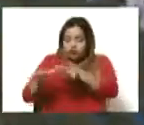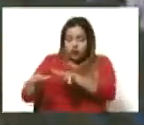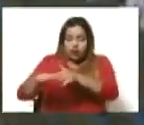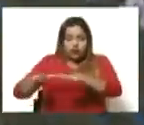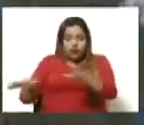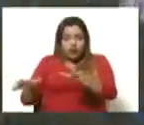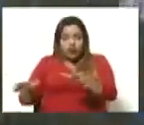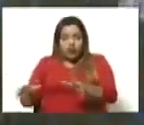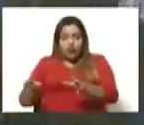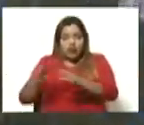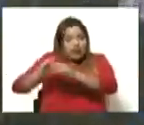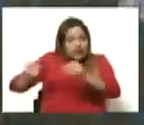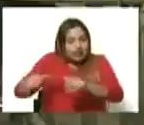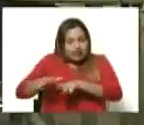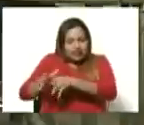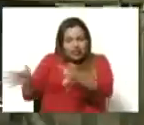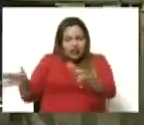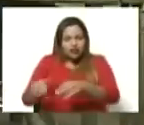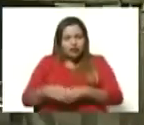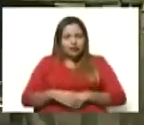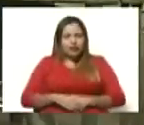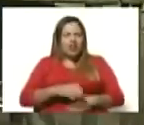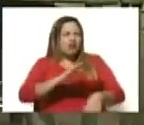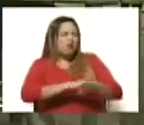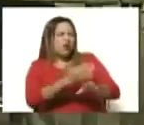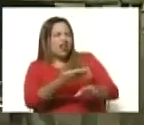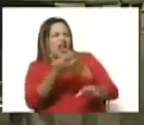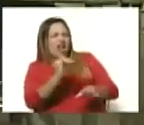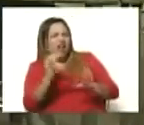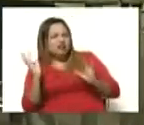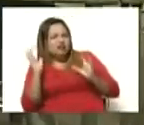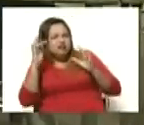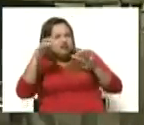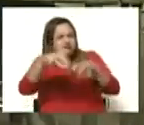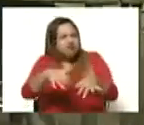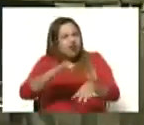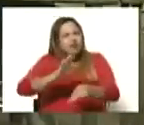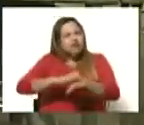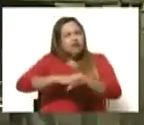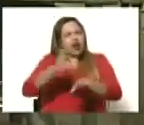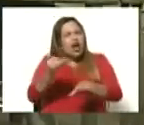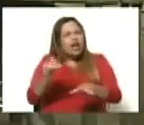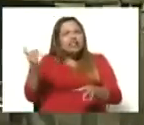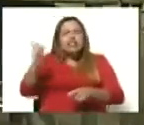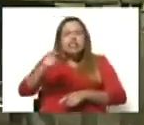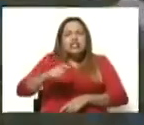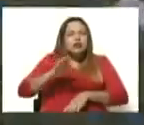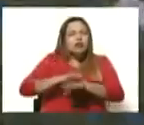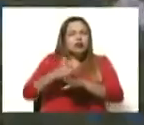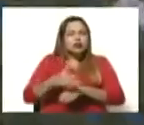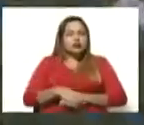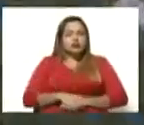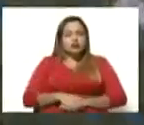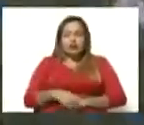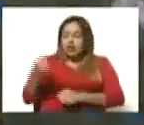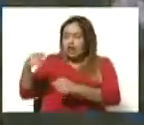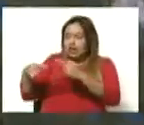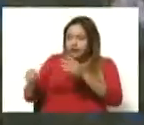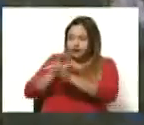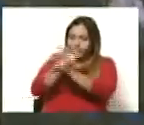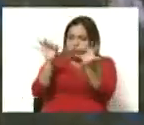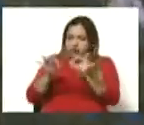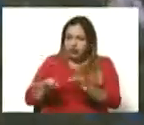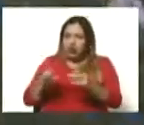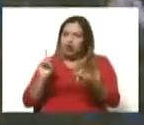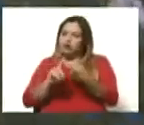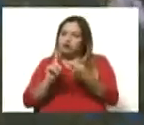actualmente la deposición del río. ¿Y qué fue lo que pasó? ¿Por qué se dio la luz? ¿Qué condiciones hay para que se dé una luz como bueno, este? Hay varios elementos, y